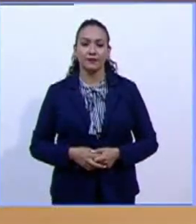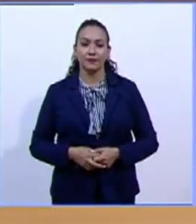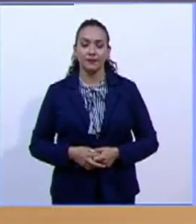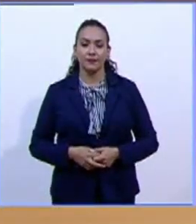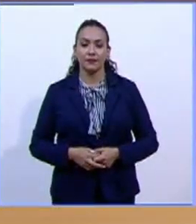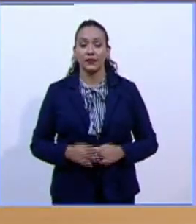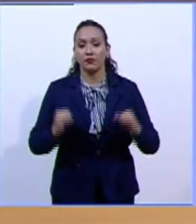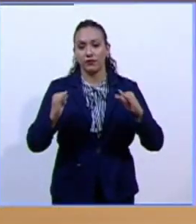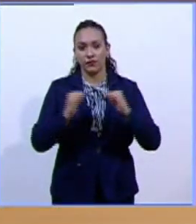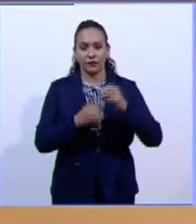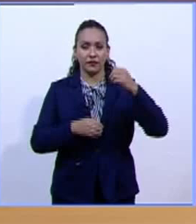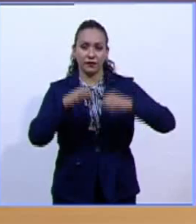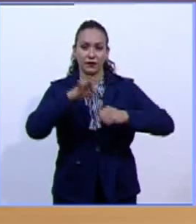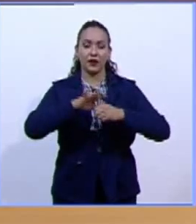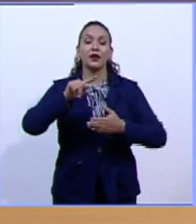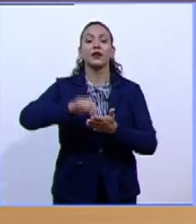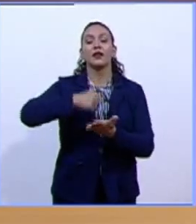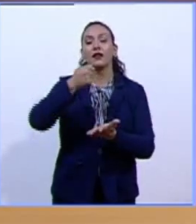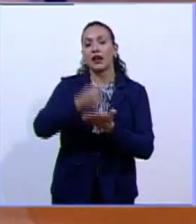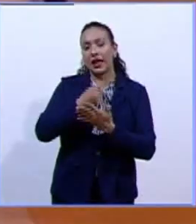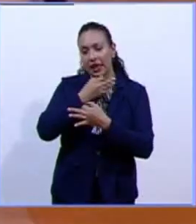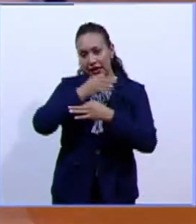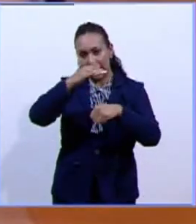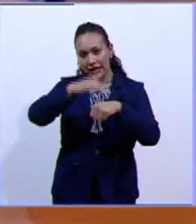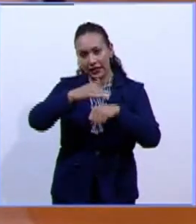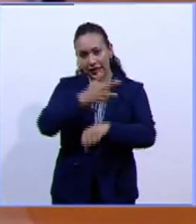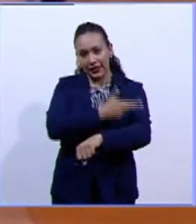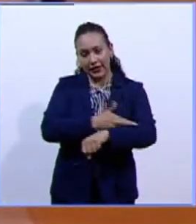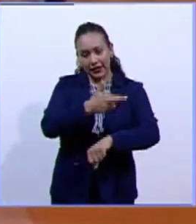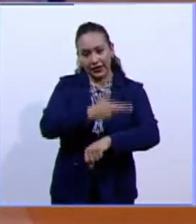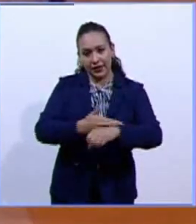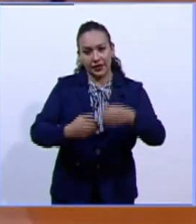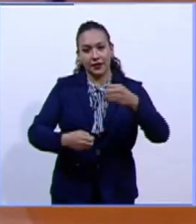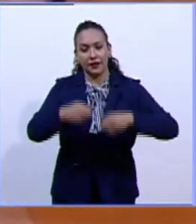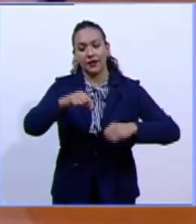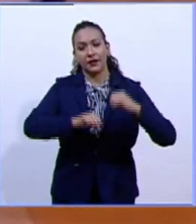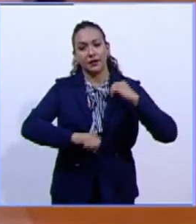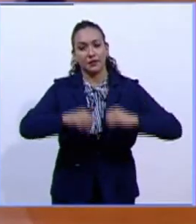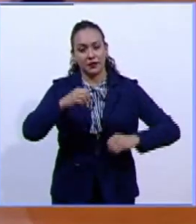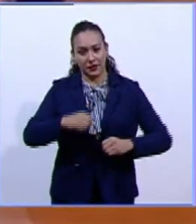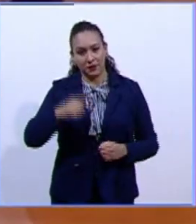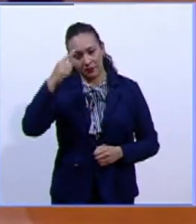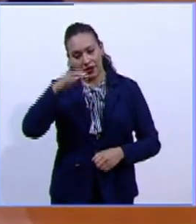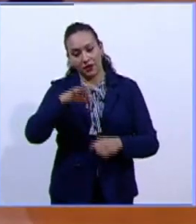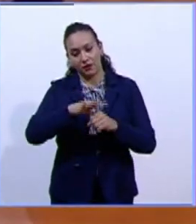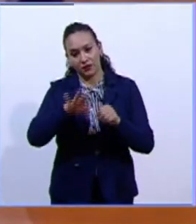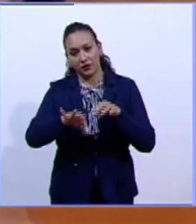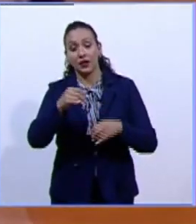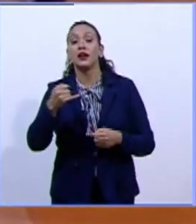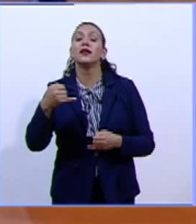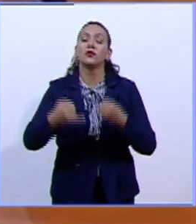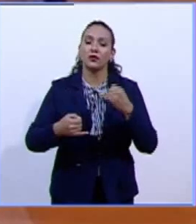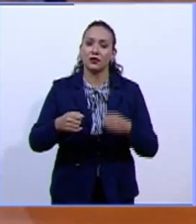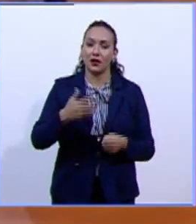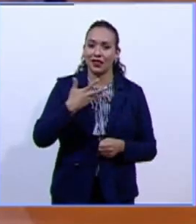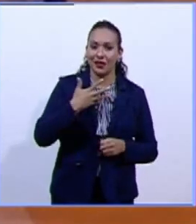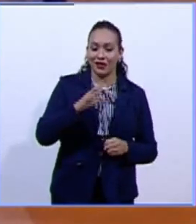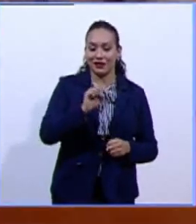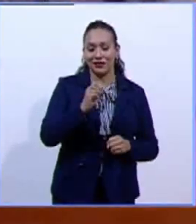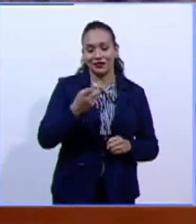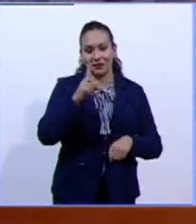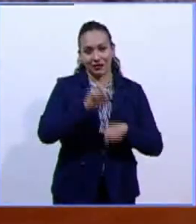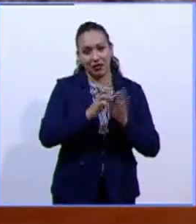El Instituto Electoral de Tamaulipas informó que el proceso electoral extraordinario del Poder Judicial tendrá una duración de 60